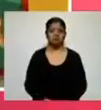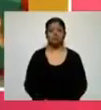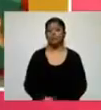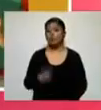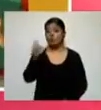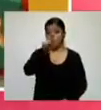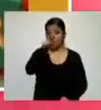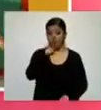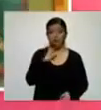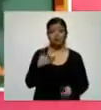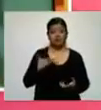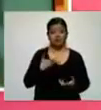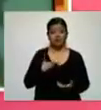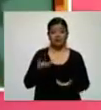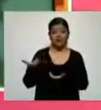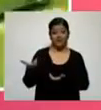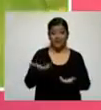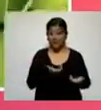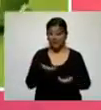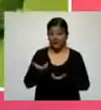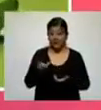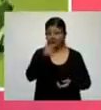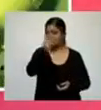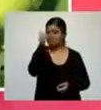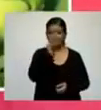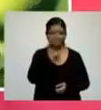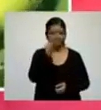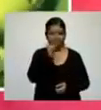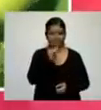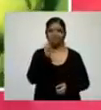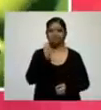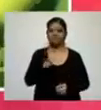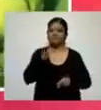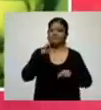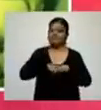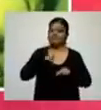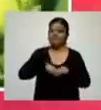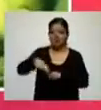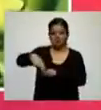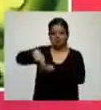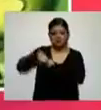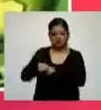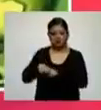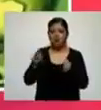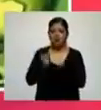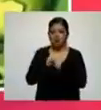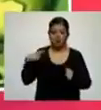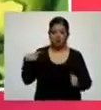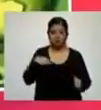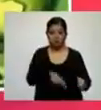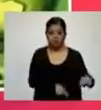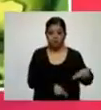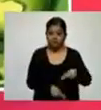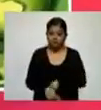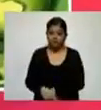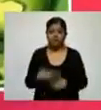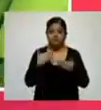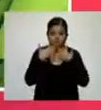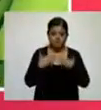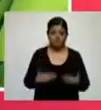Cuando vayáis con un bebé, siempre debe ir en su sillita y con el arnés bien puesto.